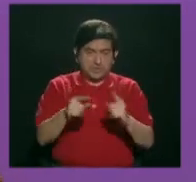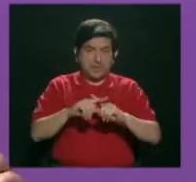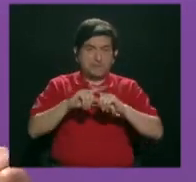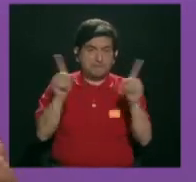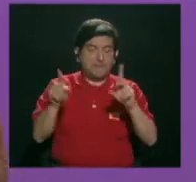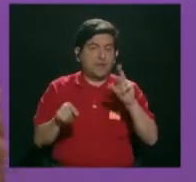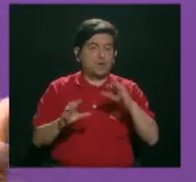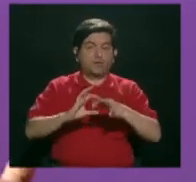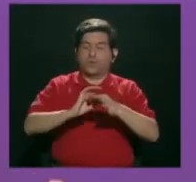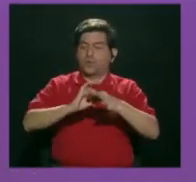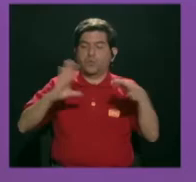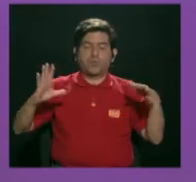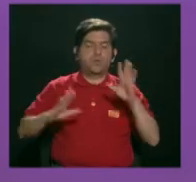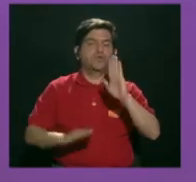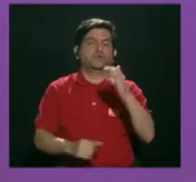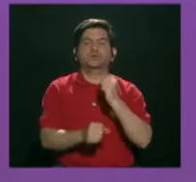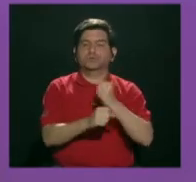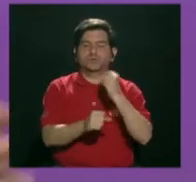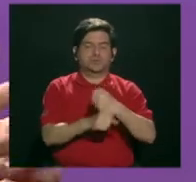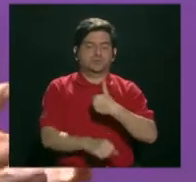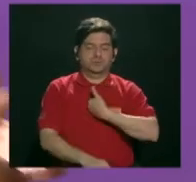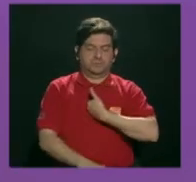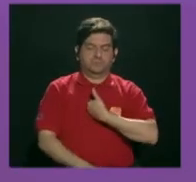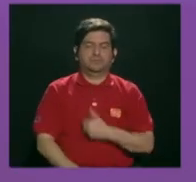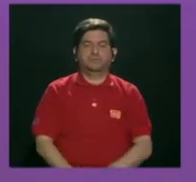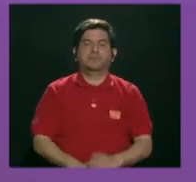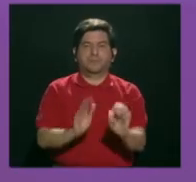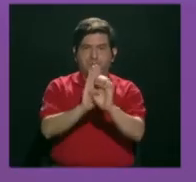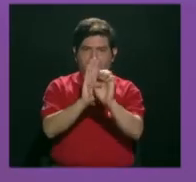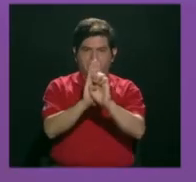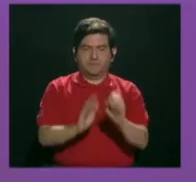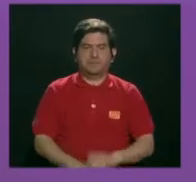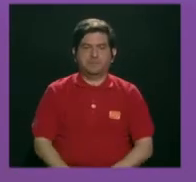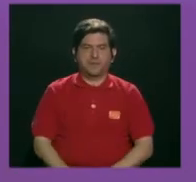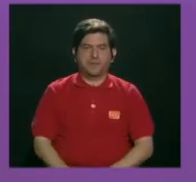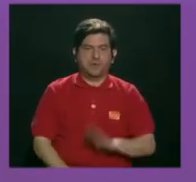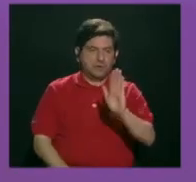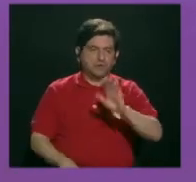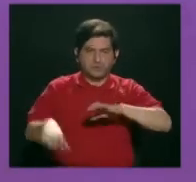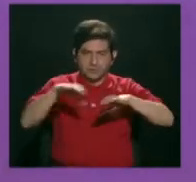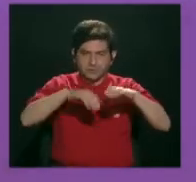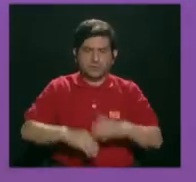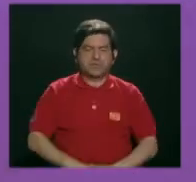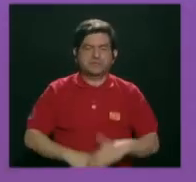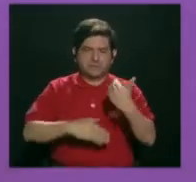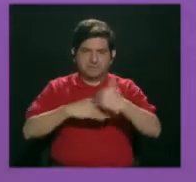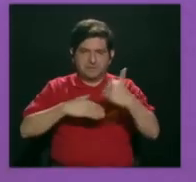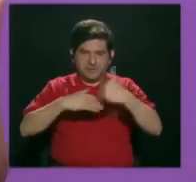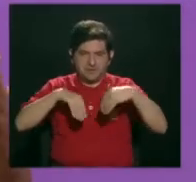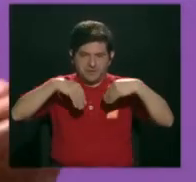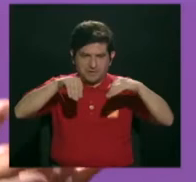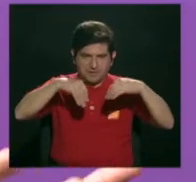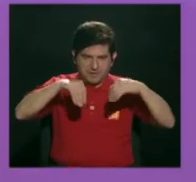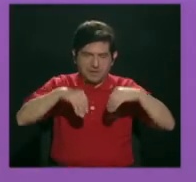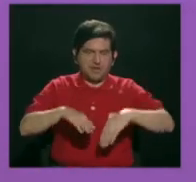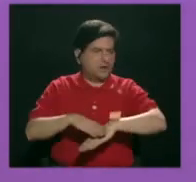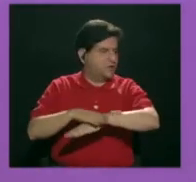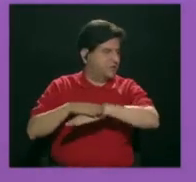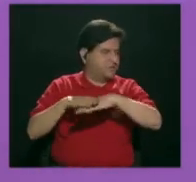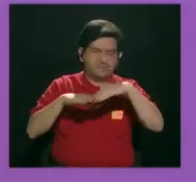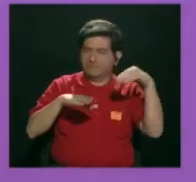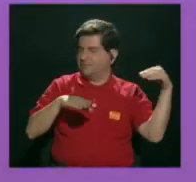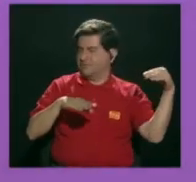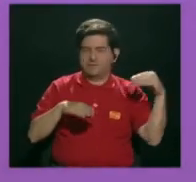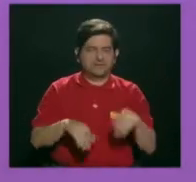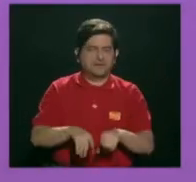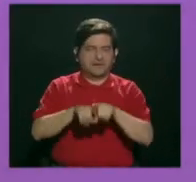no se desvincularan de su quehacer. Por ejemplo, que su quehacer en la panadería o en la planta no la sacara